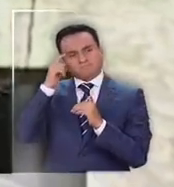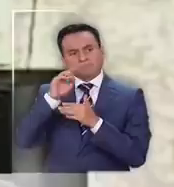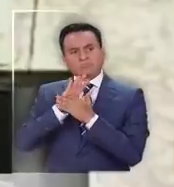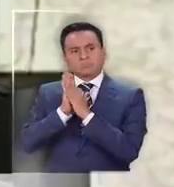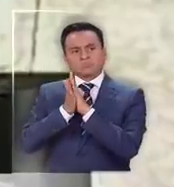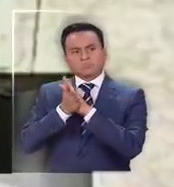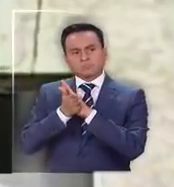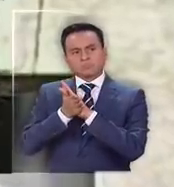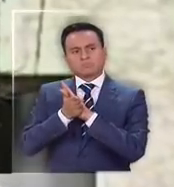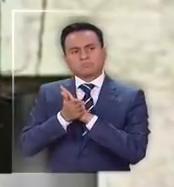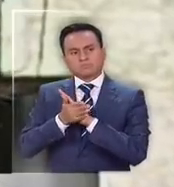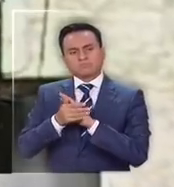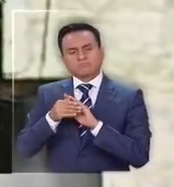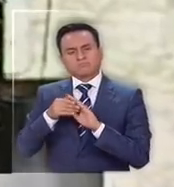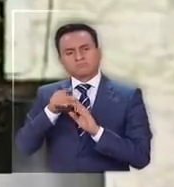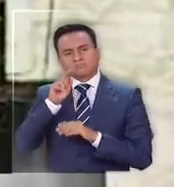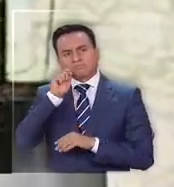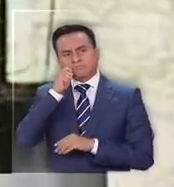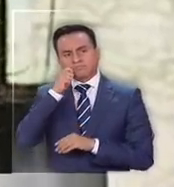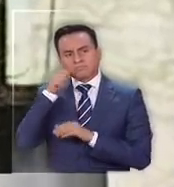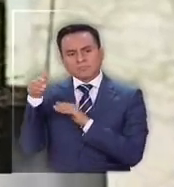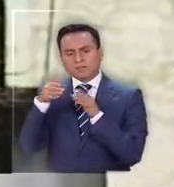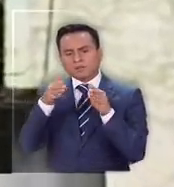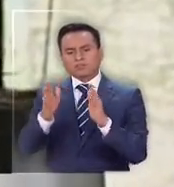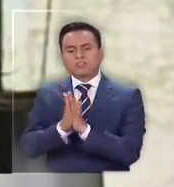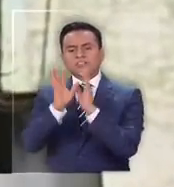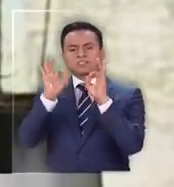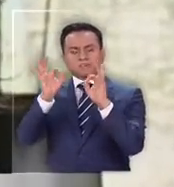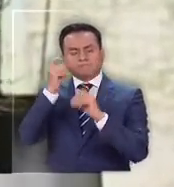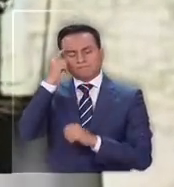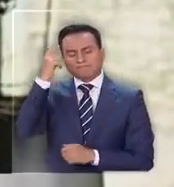resto tenía que ser camino a la santidad.